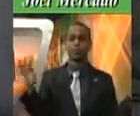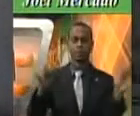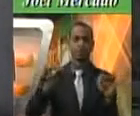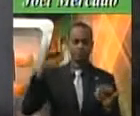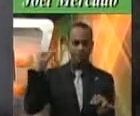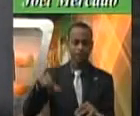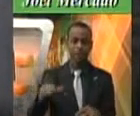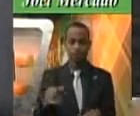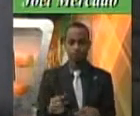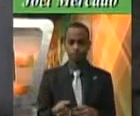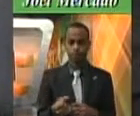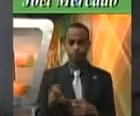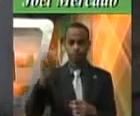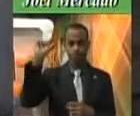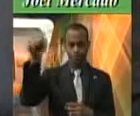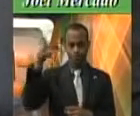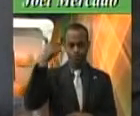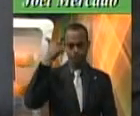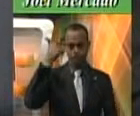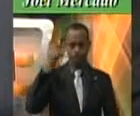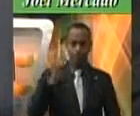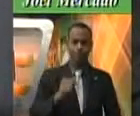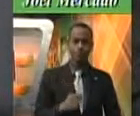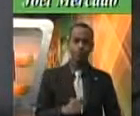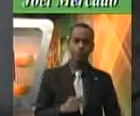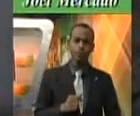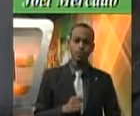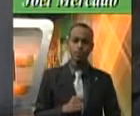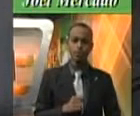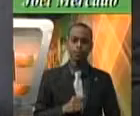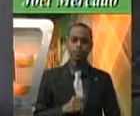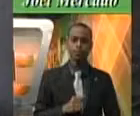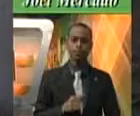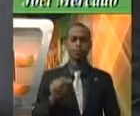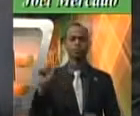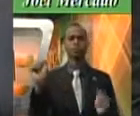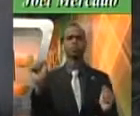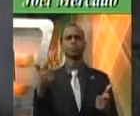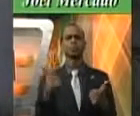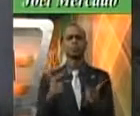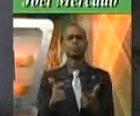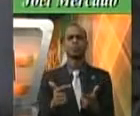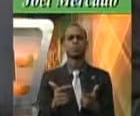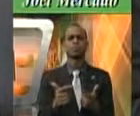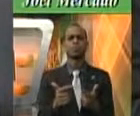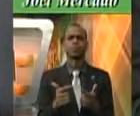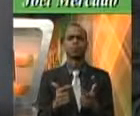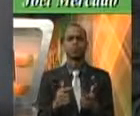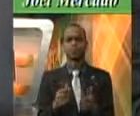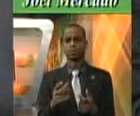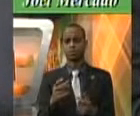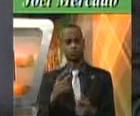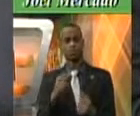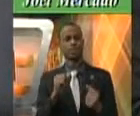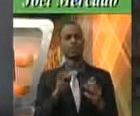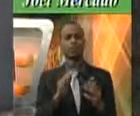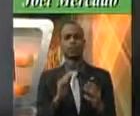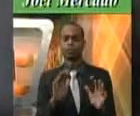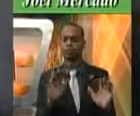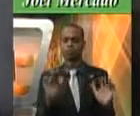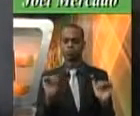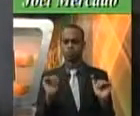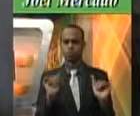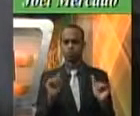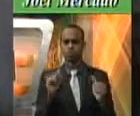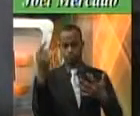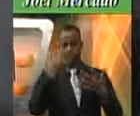es, hay gobiernos que todo el mundo, o sea, que no dan el frente porque es que va a